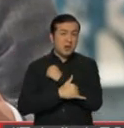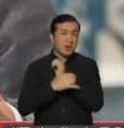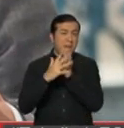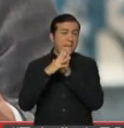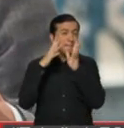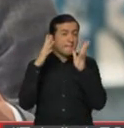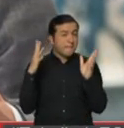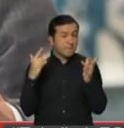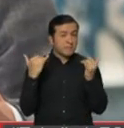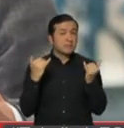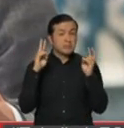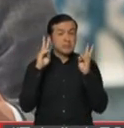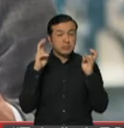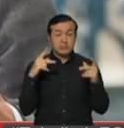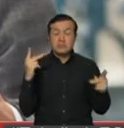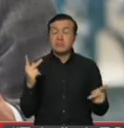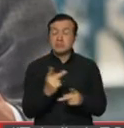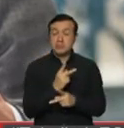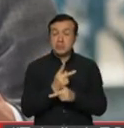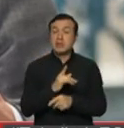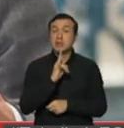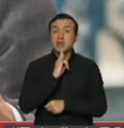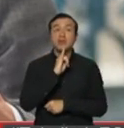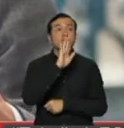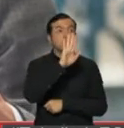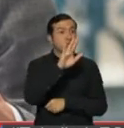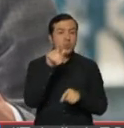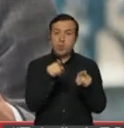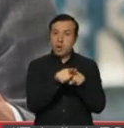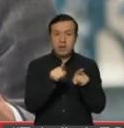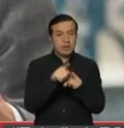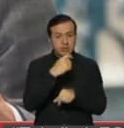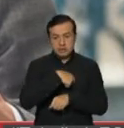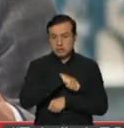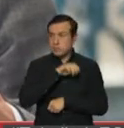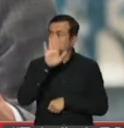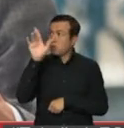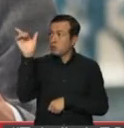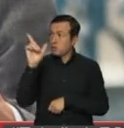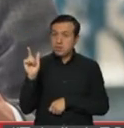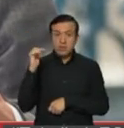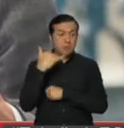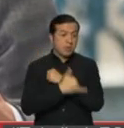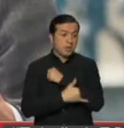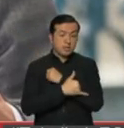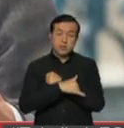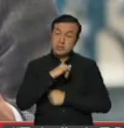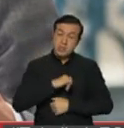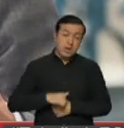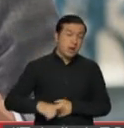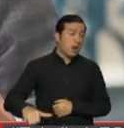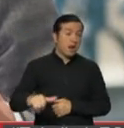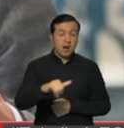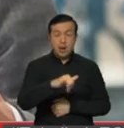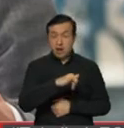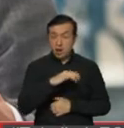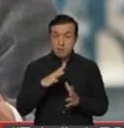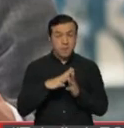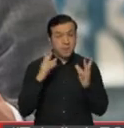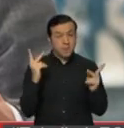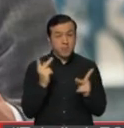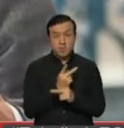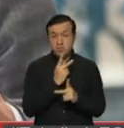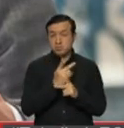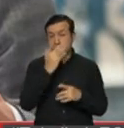es un asunto que se vive en Estados Unidos, en España, en Italia, o en cualquier nación que enfrenta este nivel